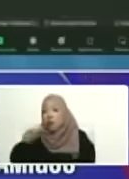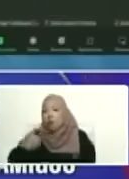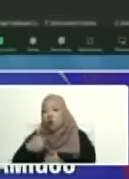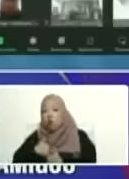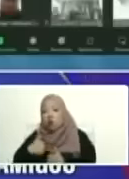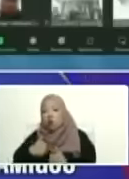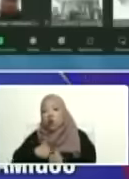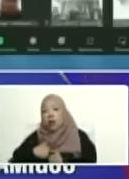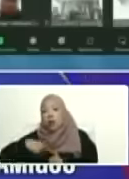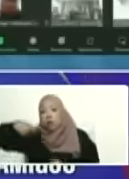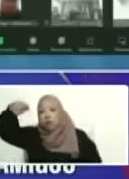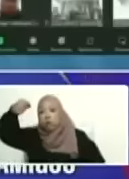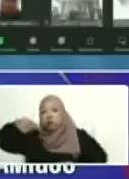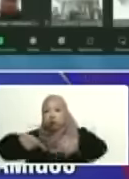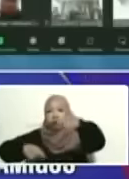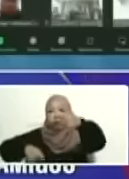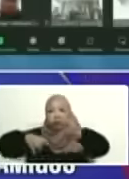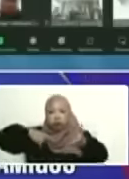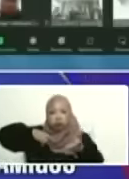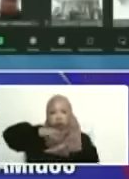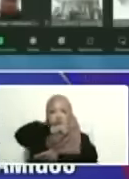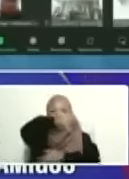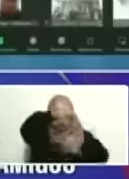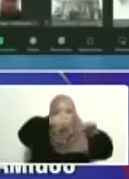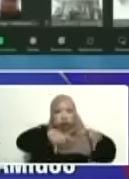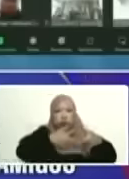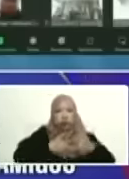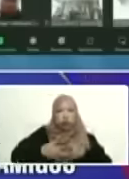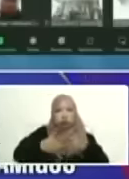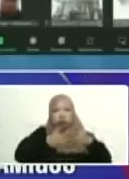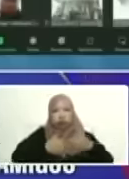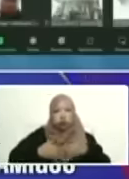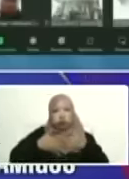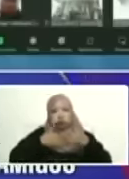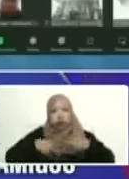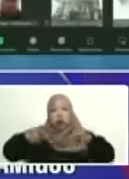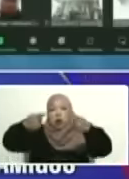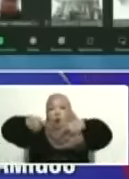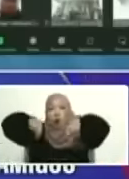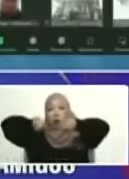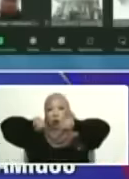amenazas de invasión de ejército norteamericano, bloqueo.